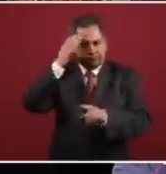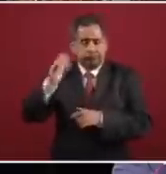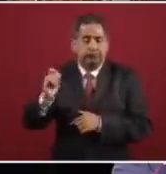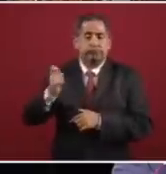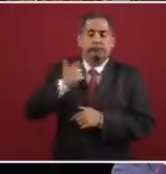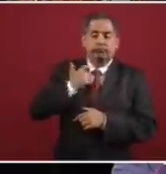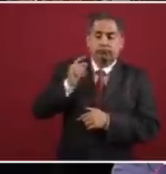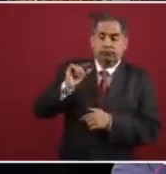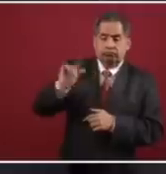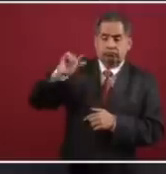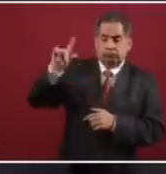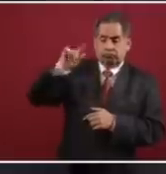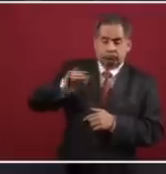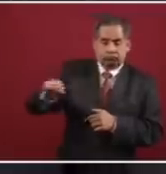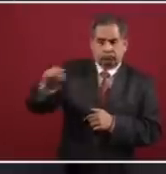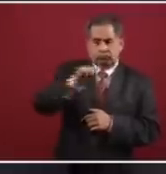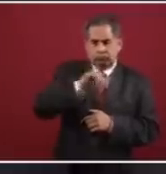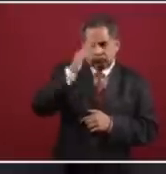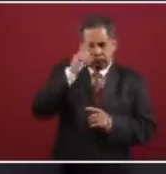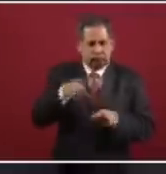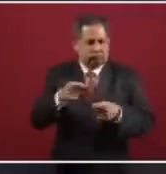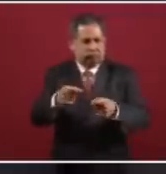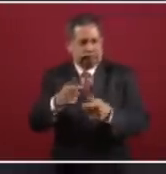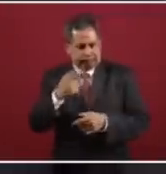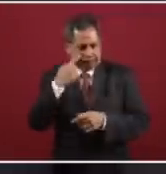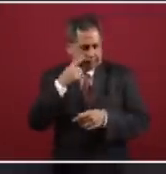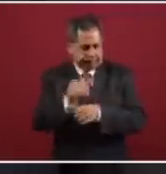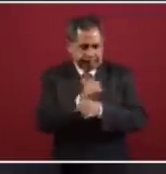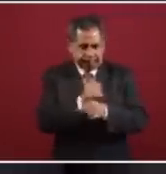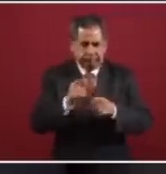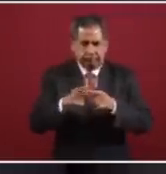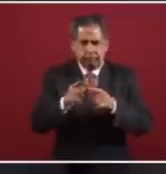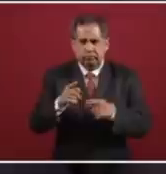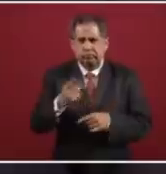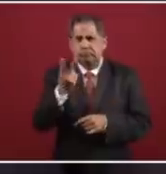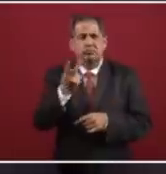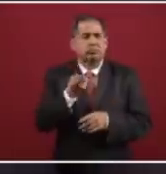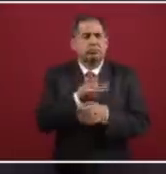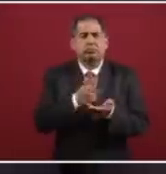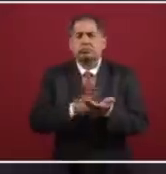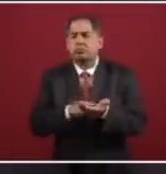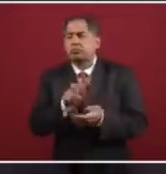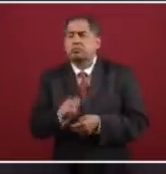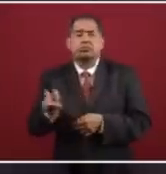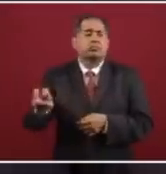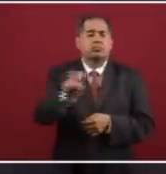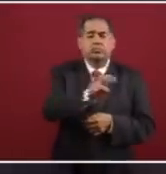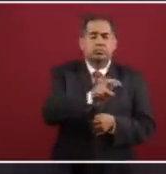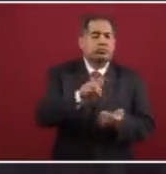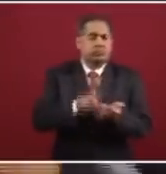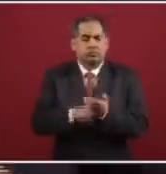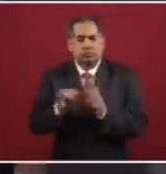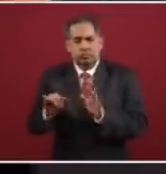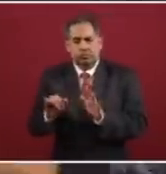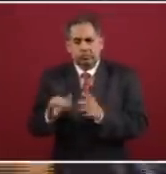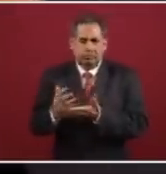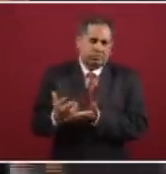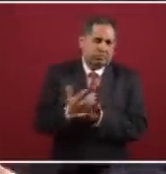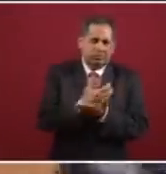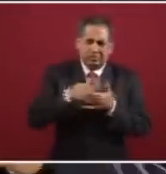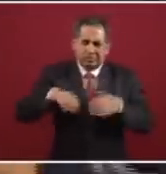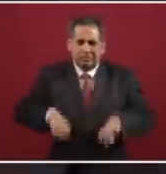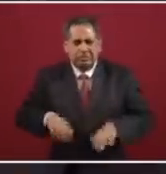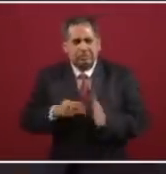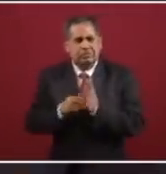exfuncionarios, se los dejo de tarea, no sé, que estuvieron en 2-3 dependencias y se llevaron millones